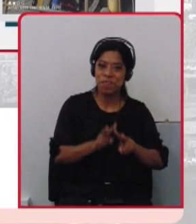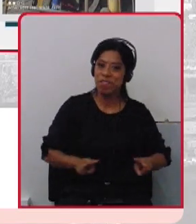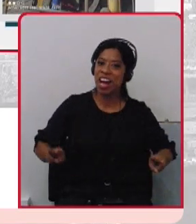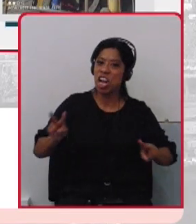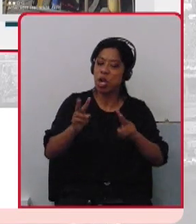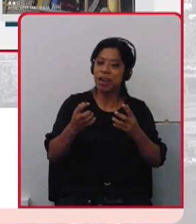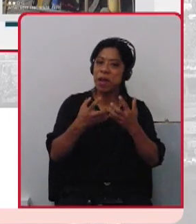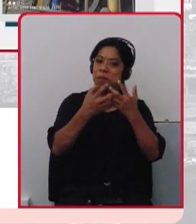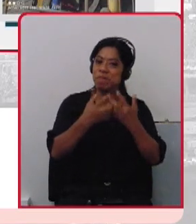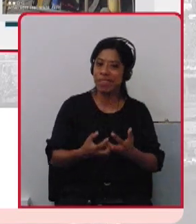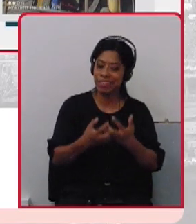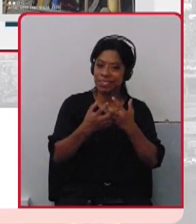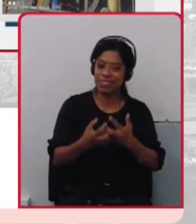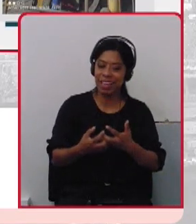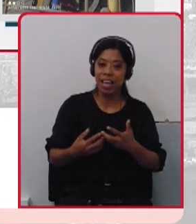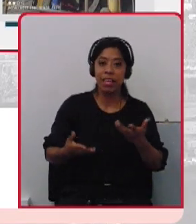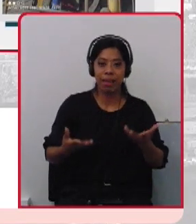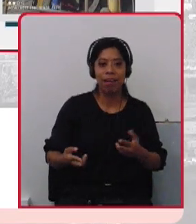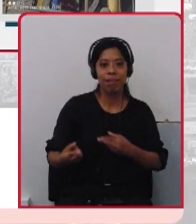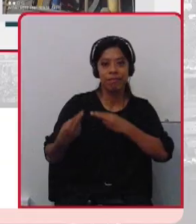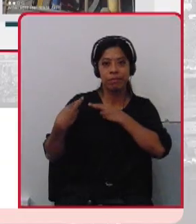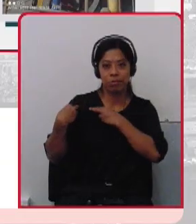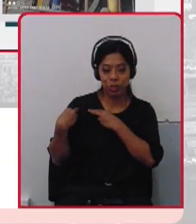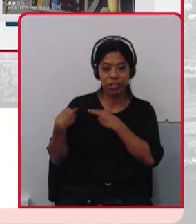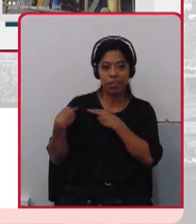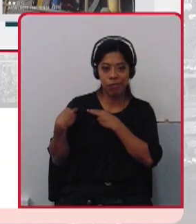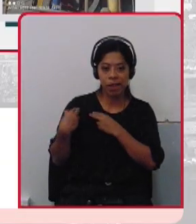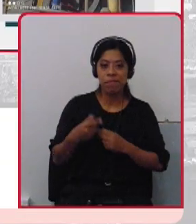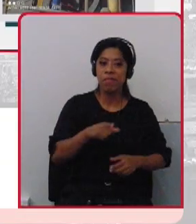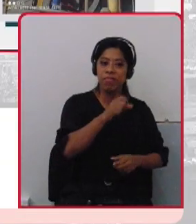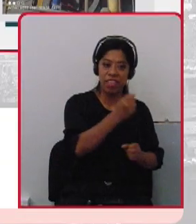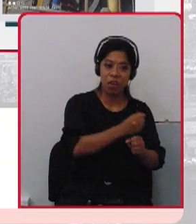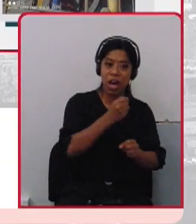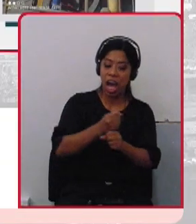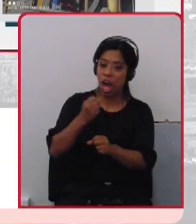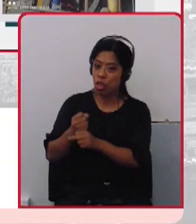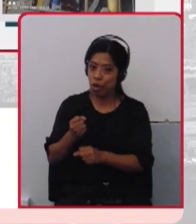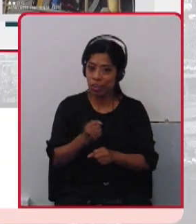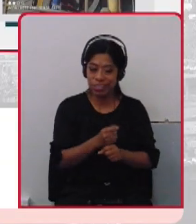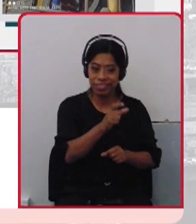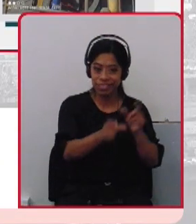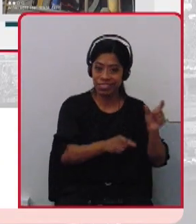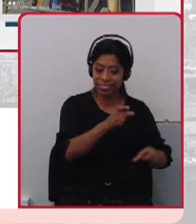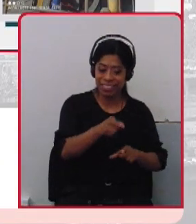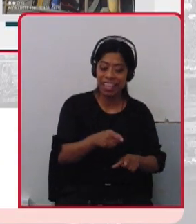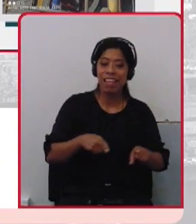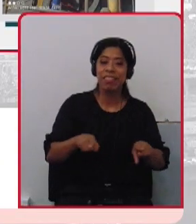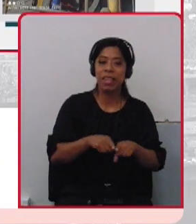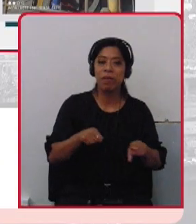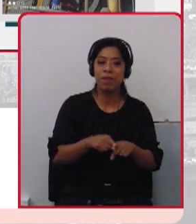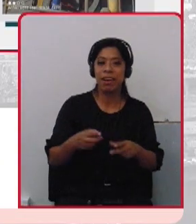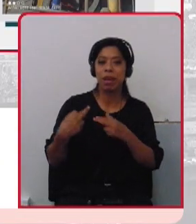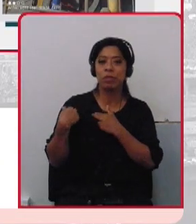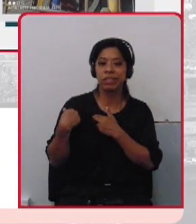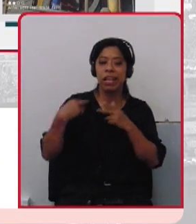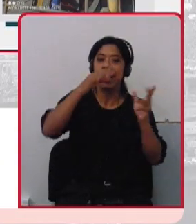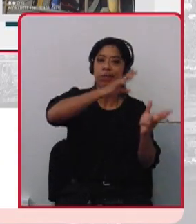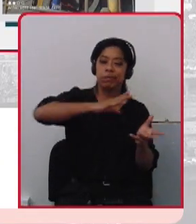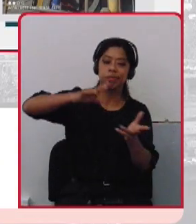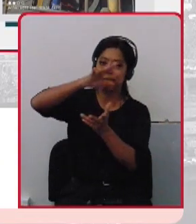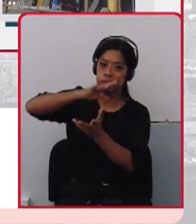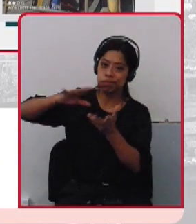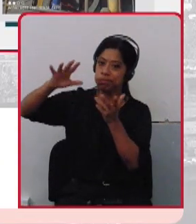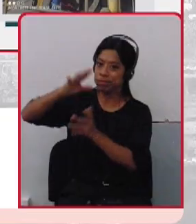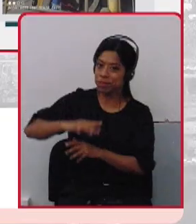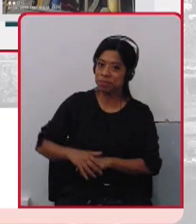empresa, claro, una empresa tiene que ser responsable por su personal, tiene que ser responsable también por el medio ambiente